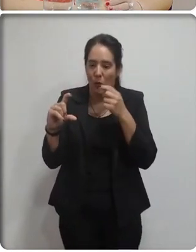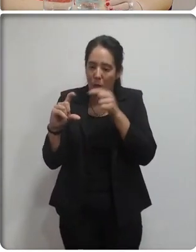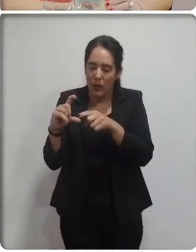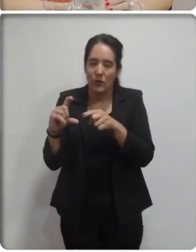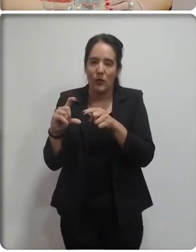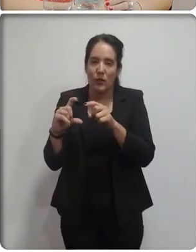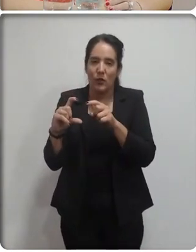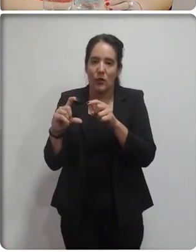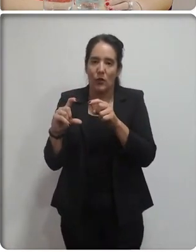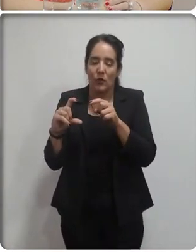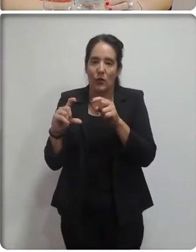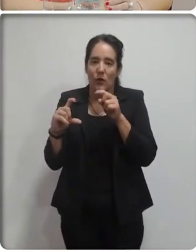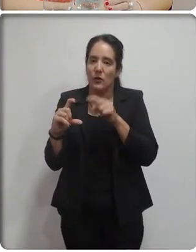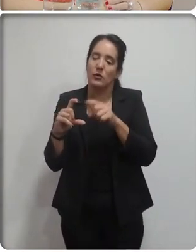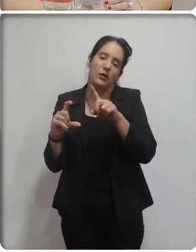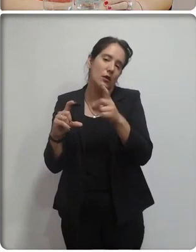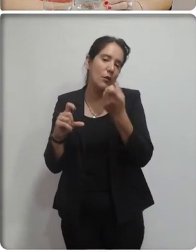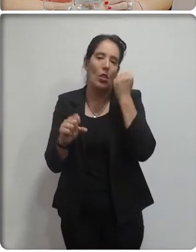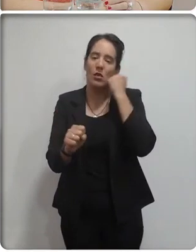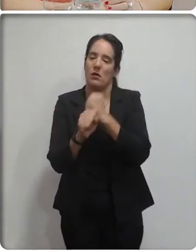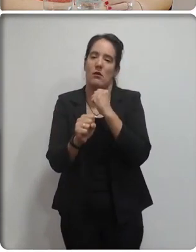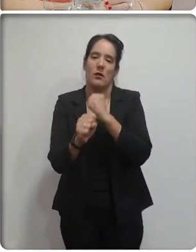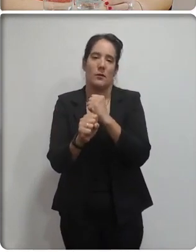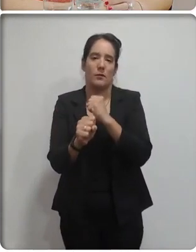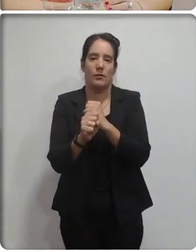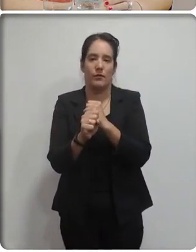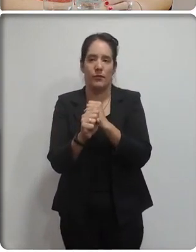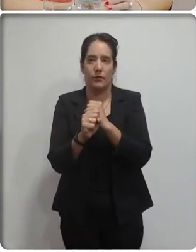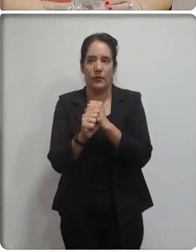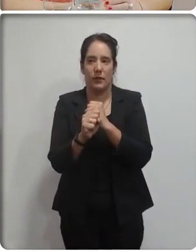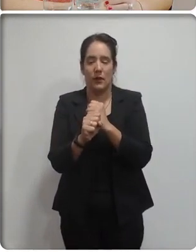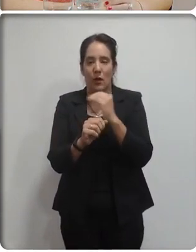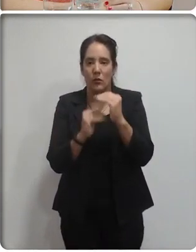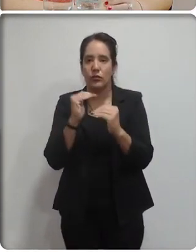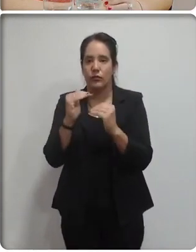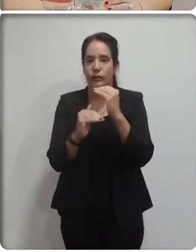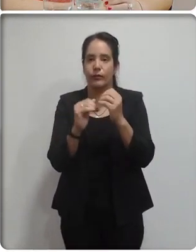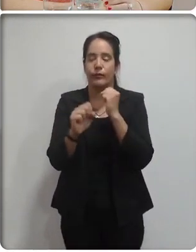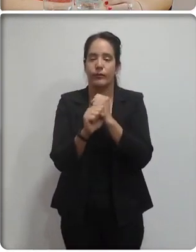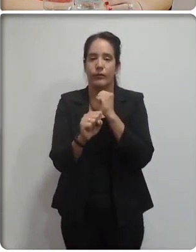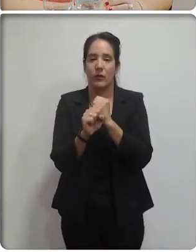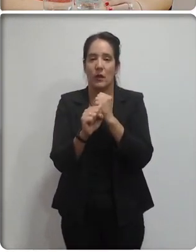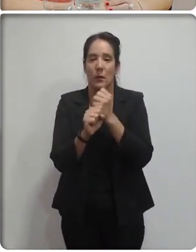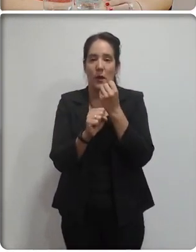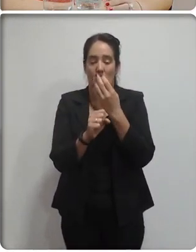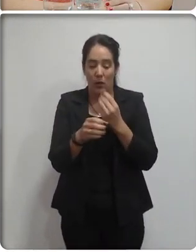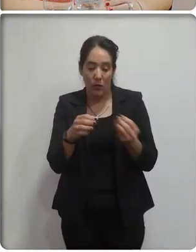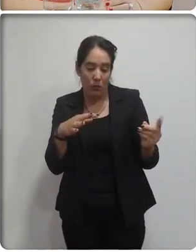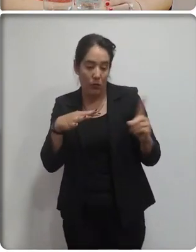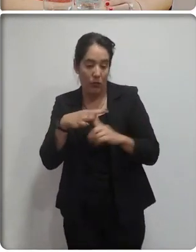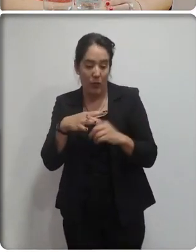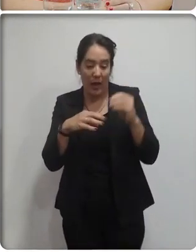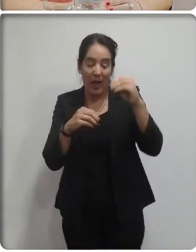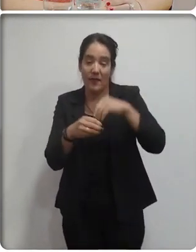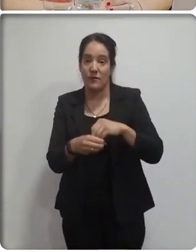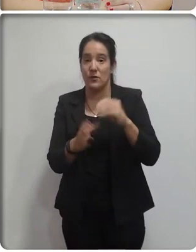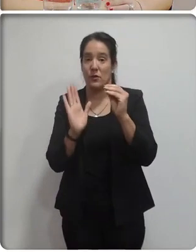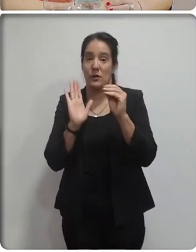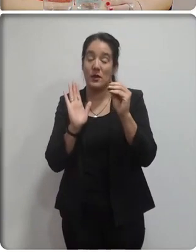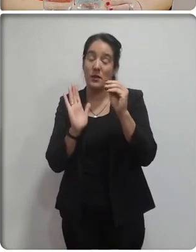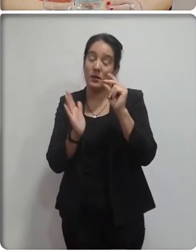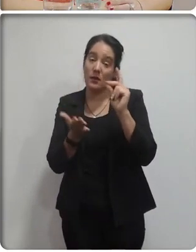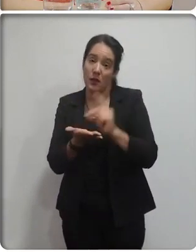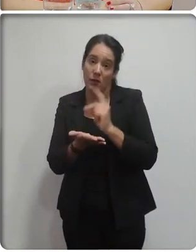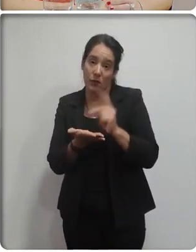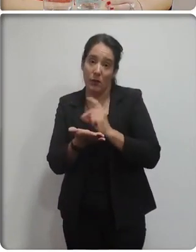hemos podido trabajar en forma paralela para ser incluidas en el documento y el proyecto de